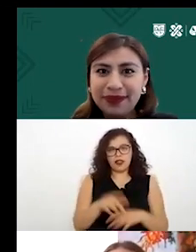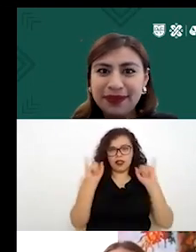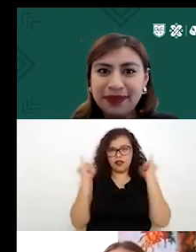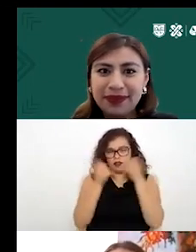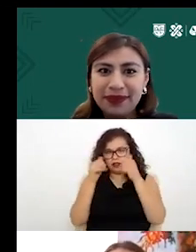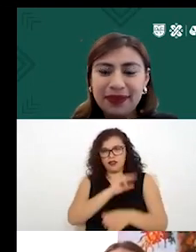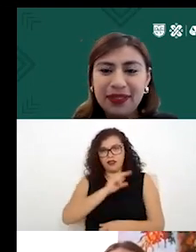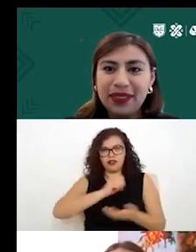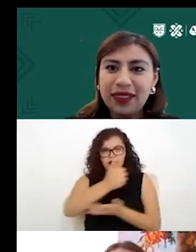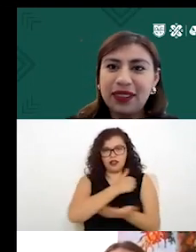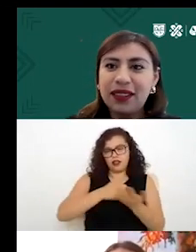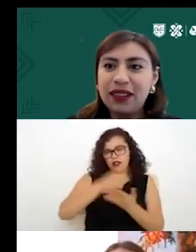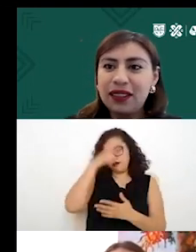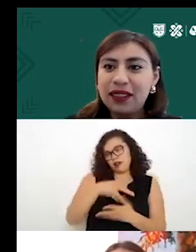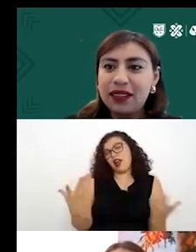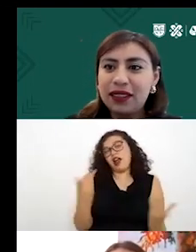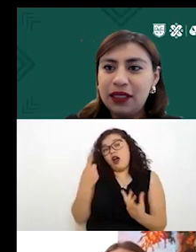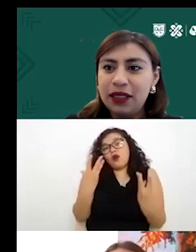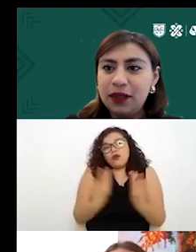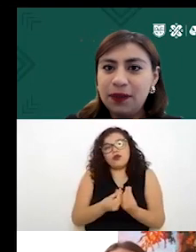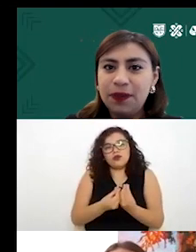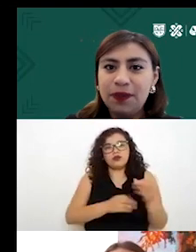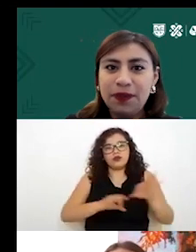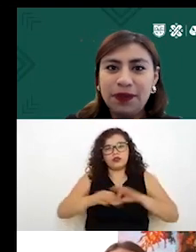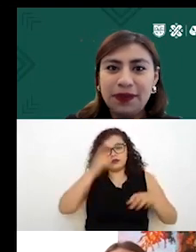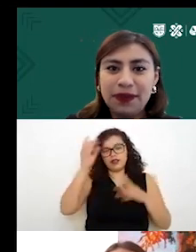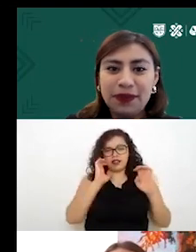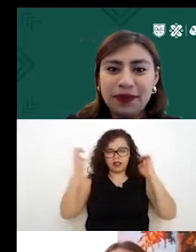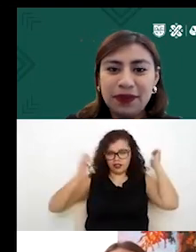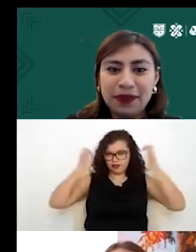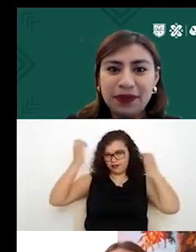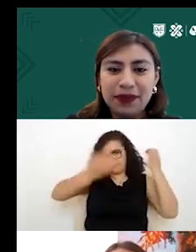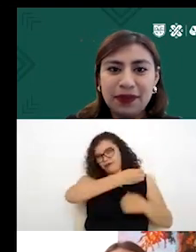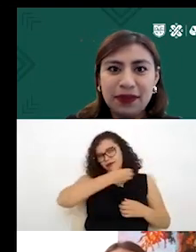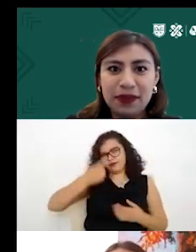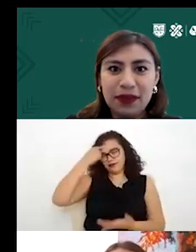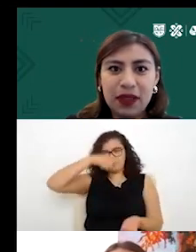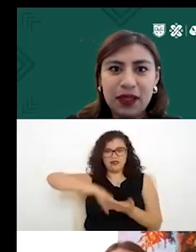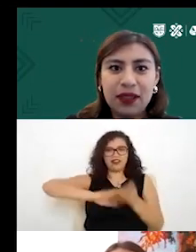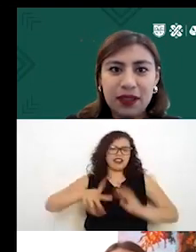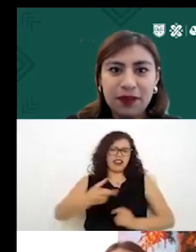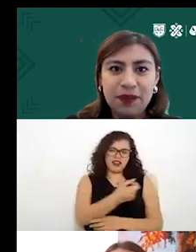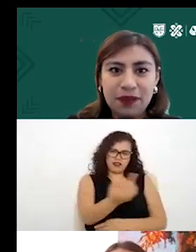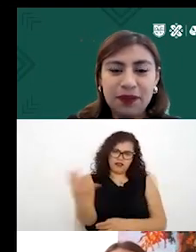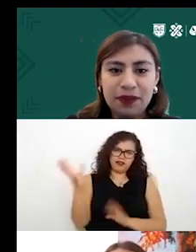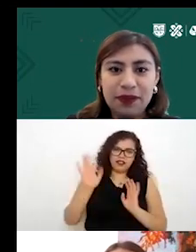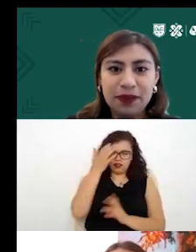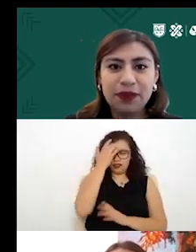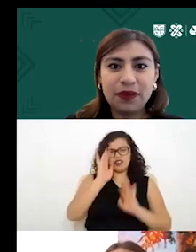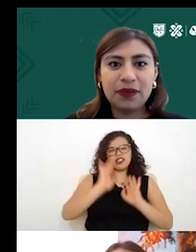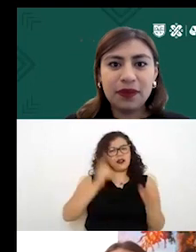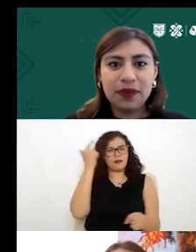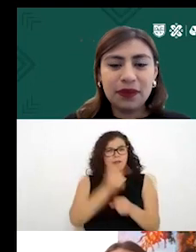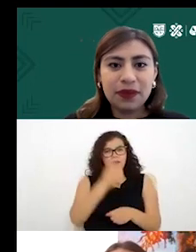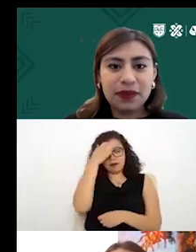Ciudad de México por colaborar en la organización de este evento. Yo creo que varios de ustedes ya nos conocen, o al menos ya nos ubican, entonces para no